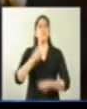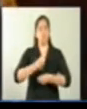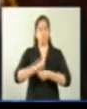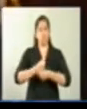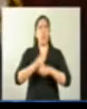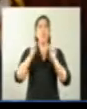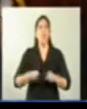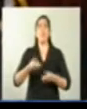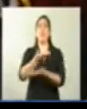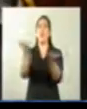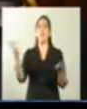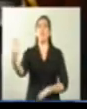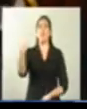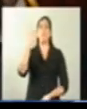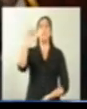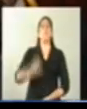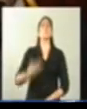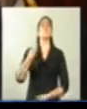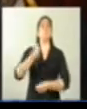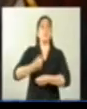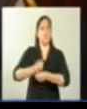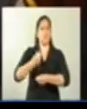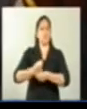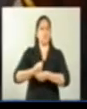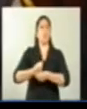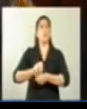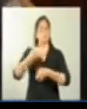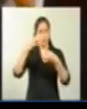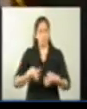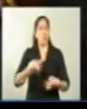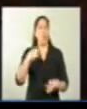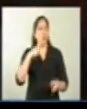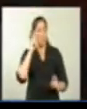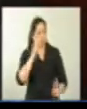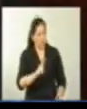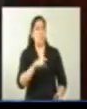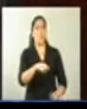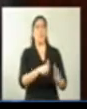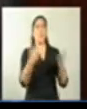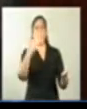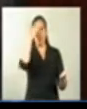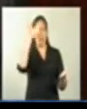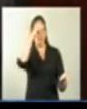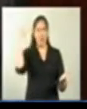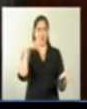y hacer observar con fidelidad la Constitución de la Nación